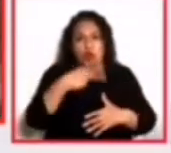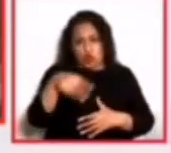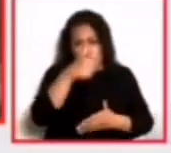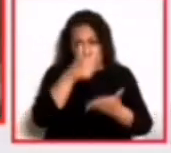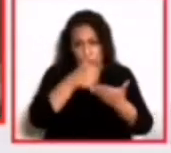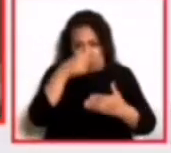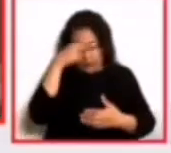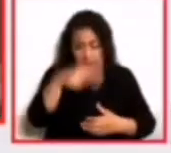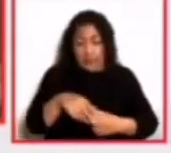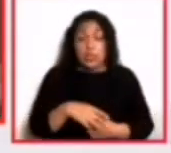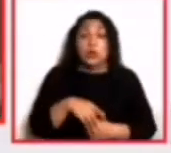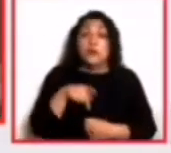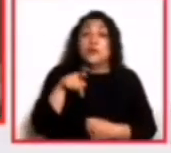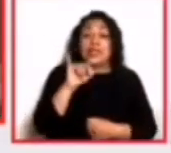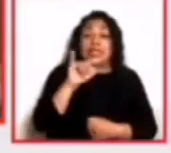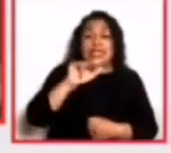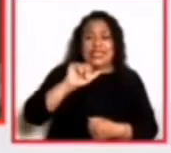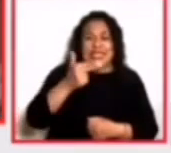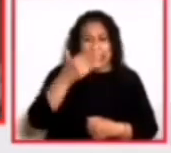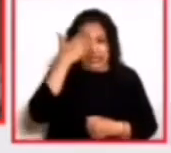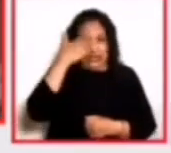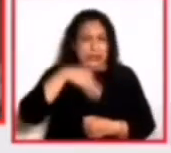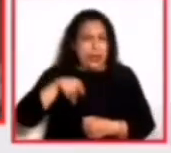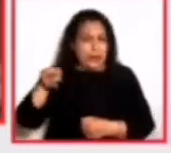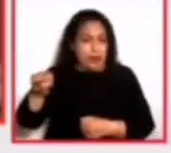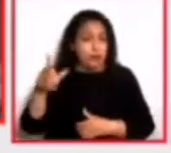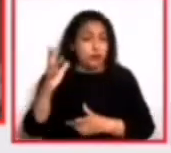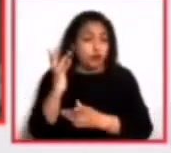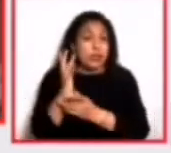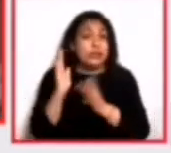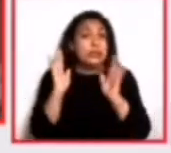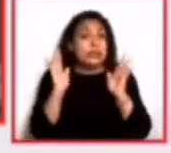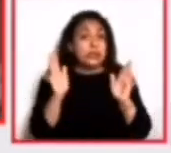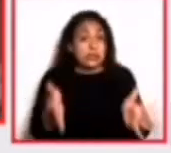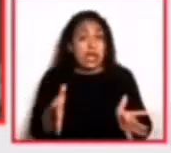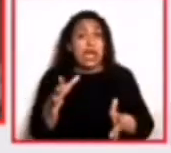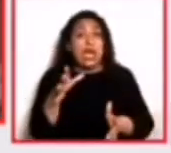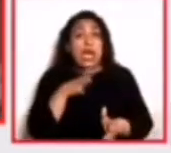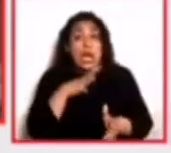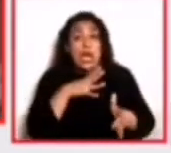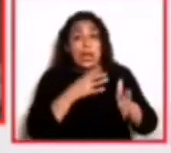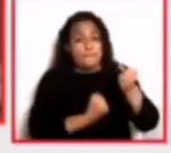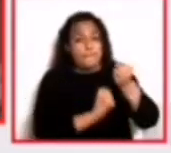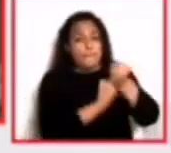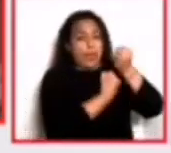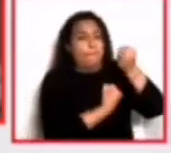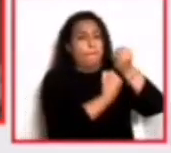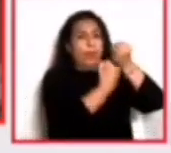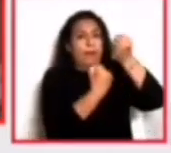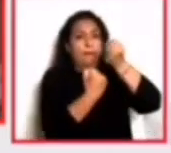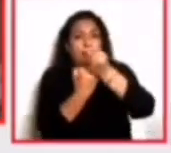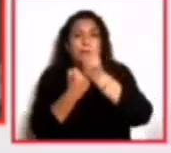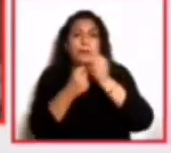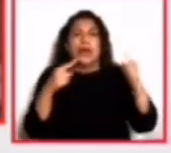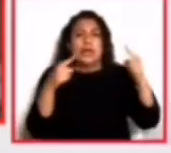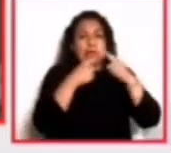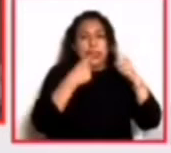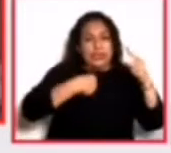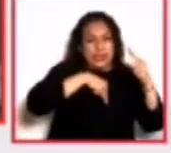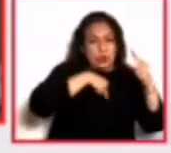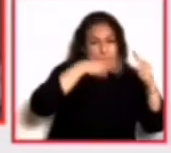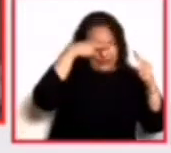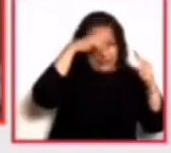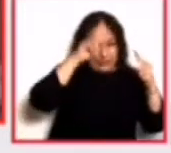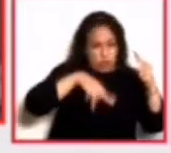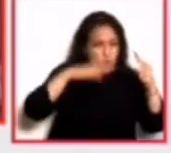que sabemos del INAH es que el INAH ya colocó el andamiaje en Nuestra Señora de Los Ángeles para